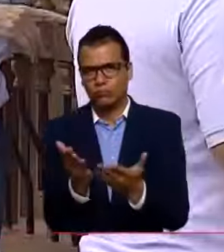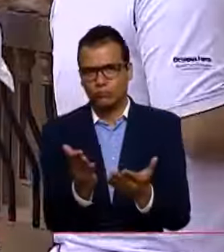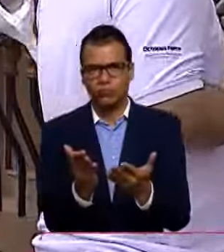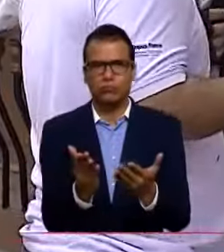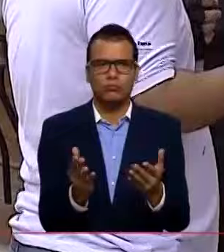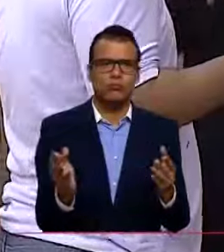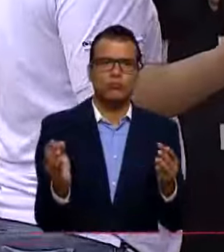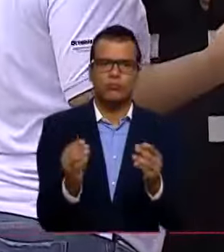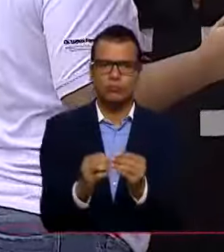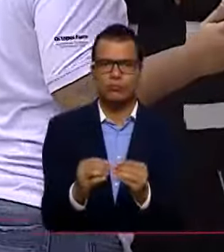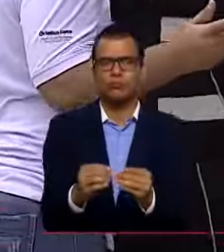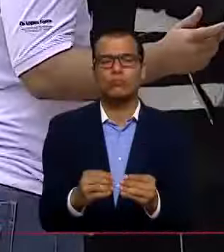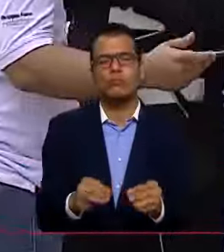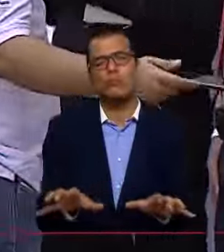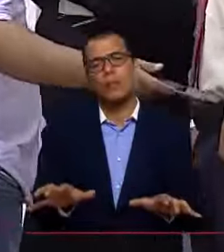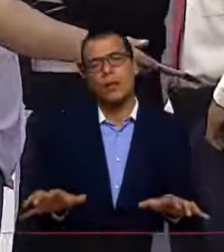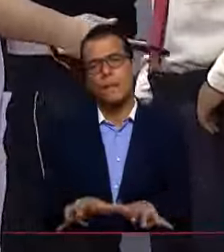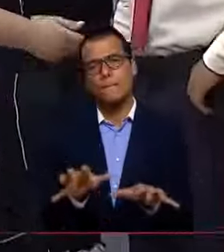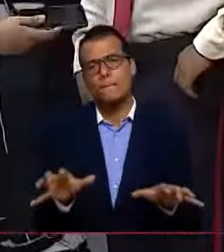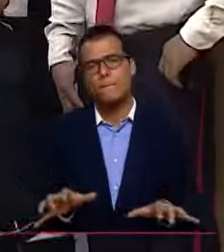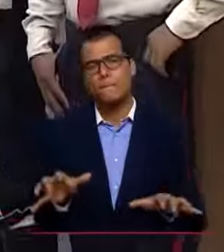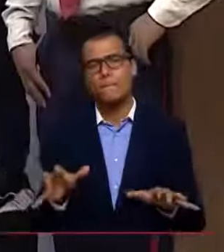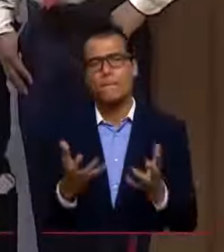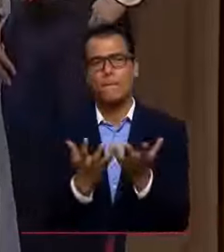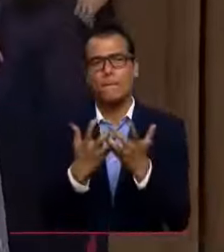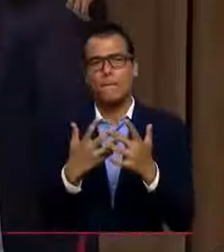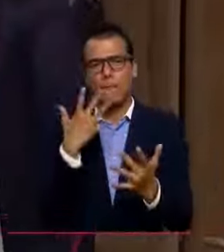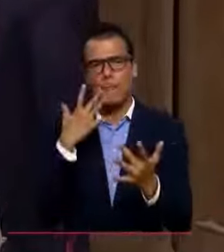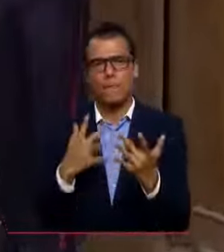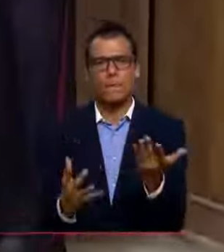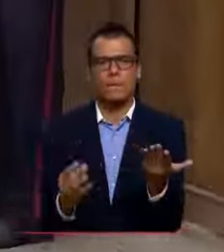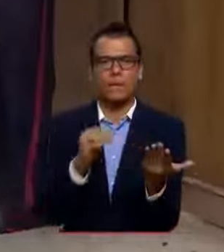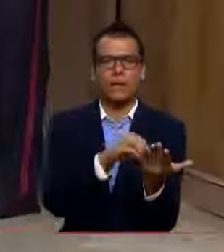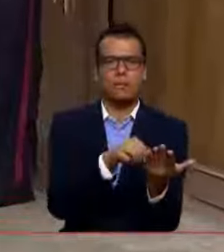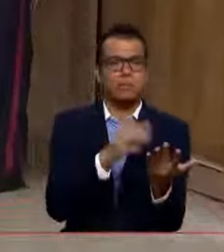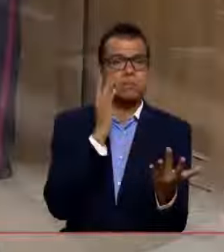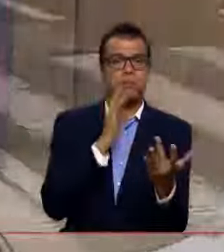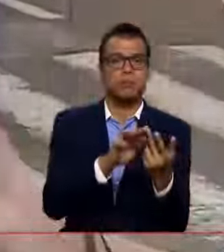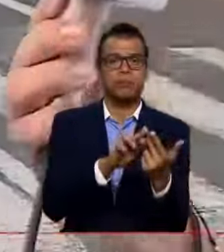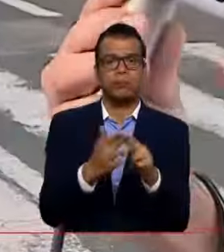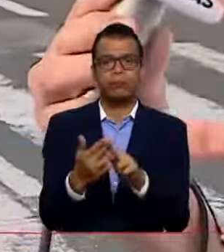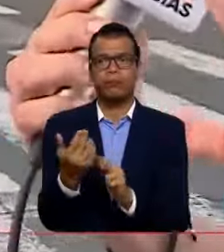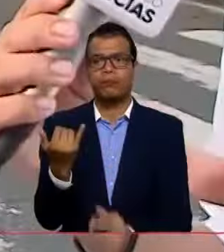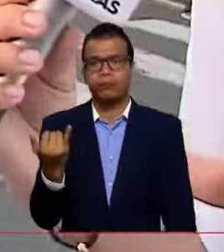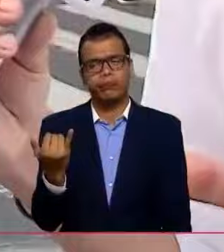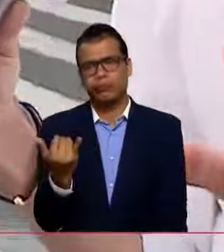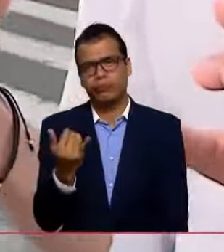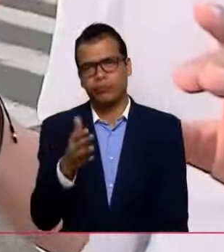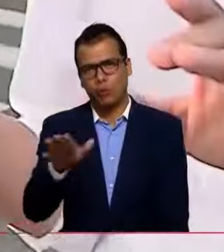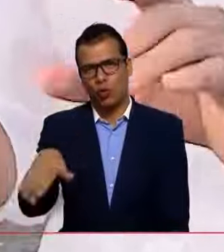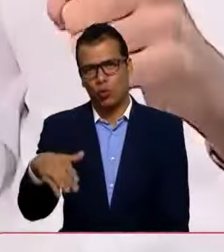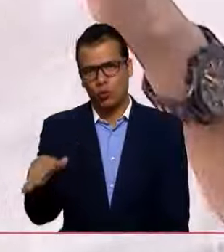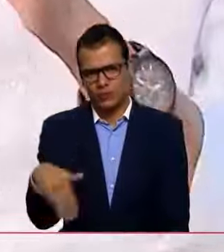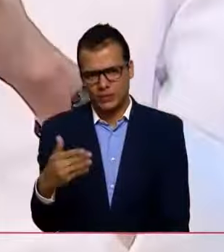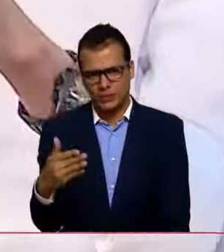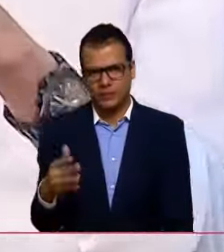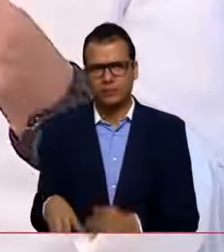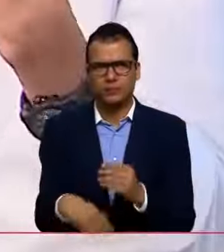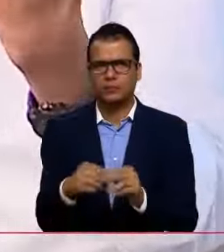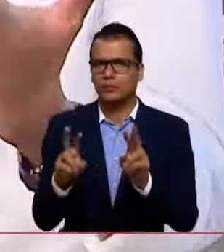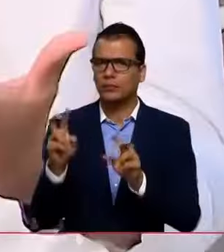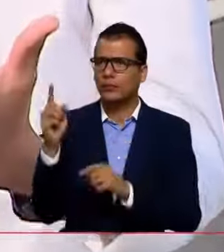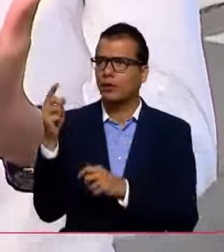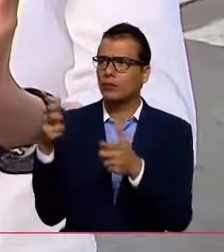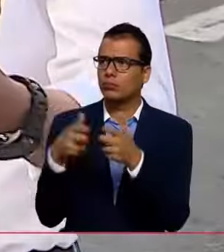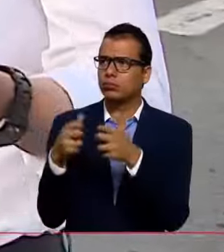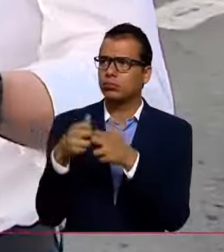una actividad comercial que evidentemente no queda, digamos, traducida en lo que se construye. Subdirector, ya para finalizar, en cuanto al poste, ¿también